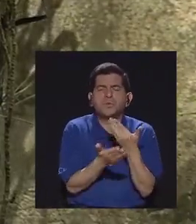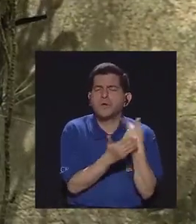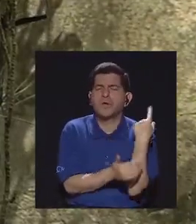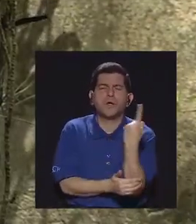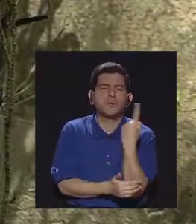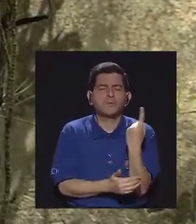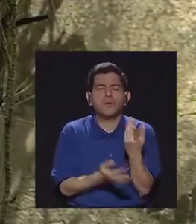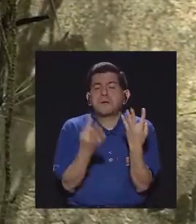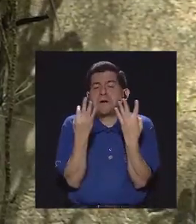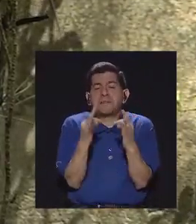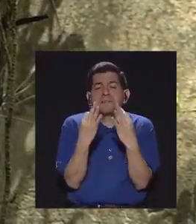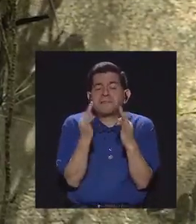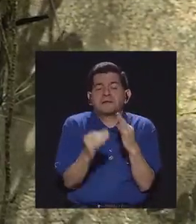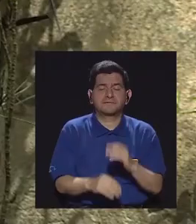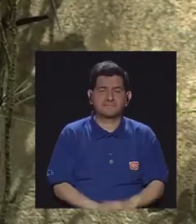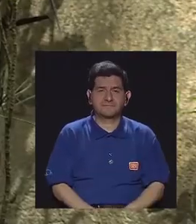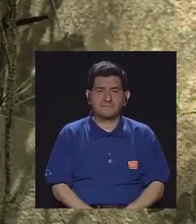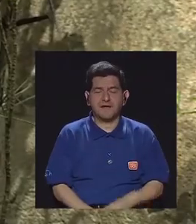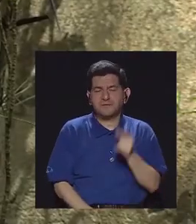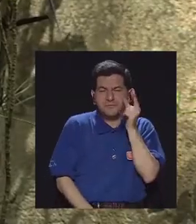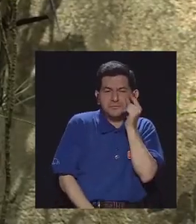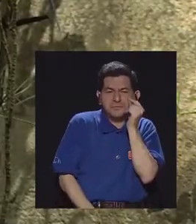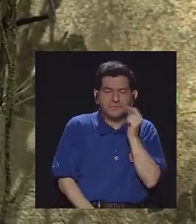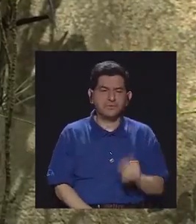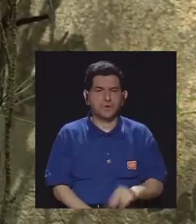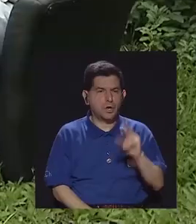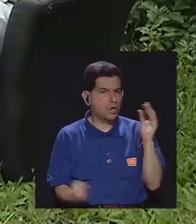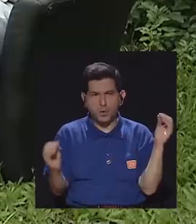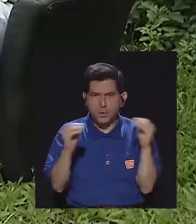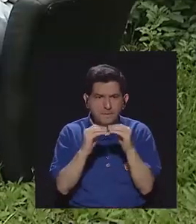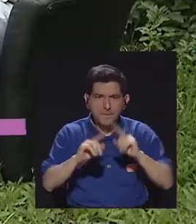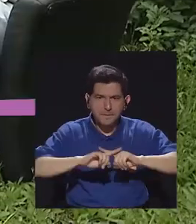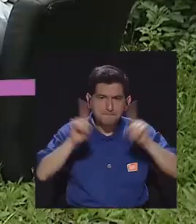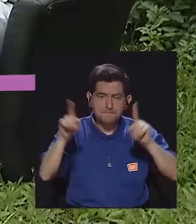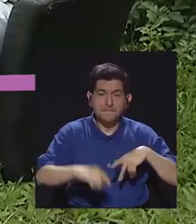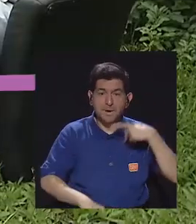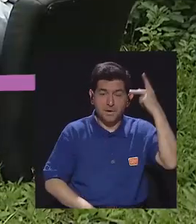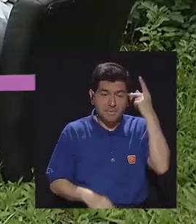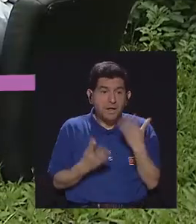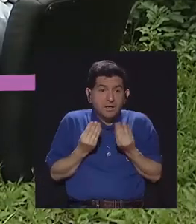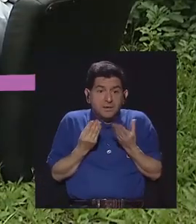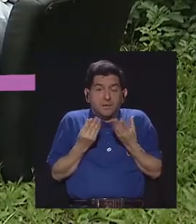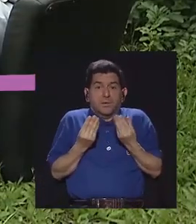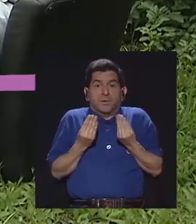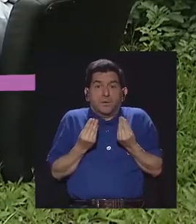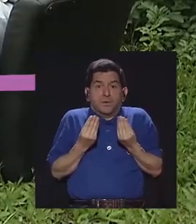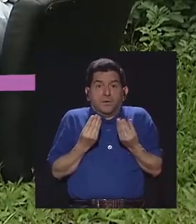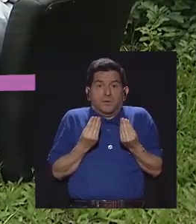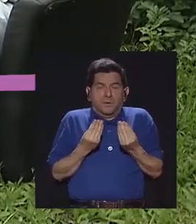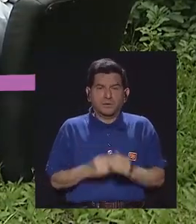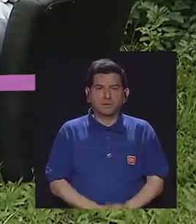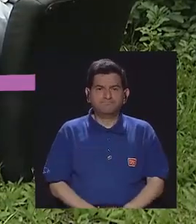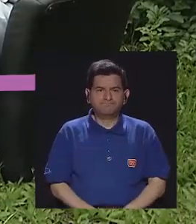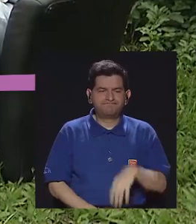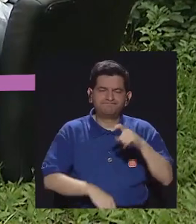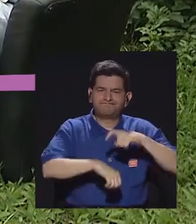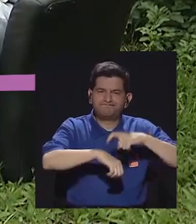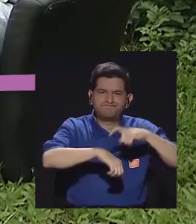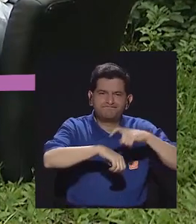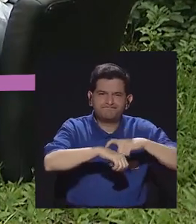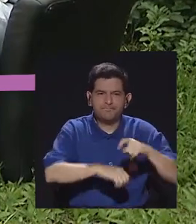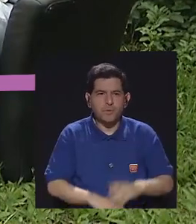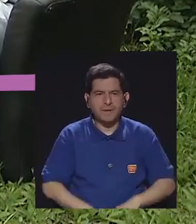¿verdad? Quisieron probar y posiblemente no pase a más, pero como papás nos asustamos tanto, ¿verdad?, que entonces o a